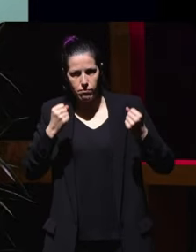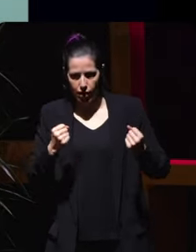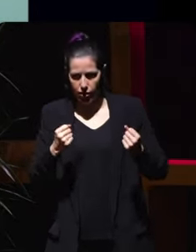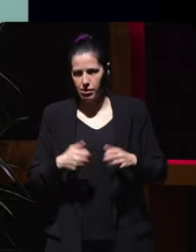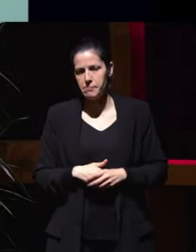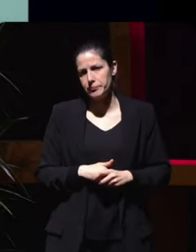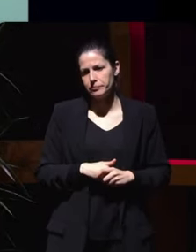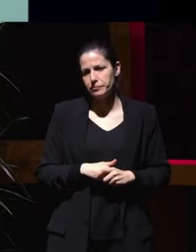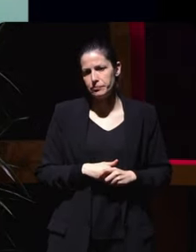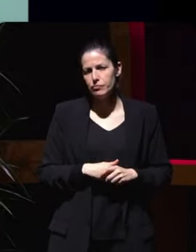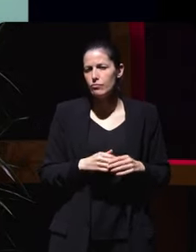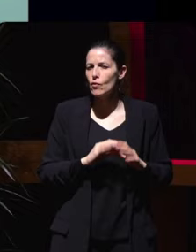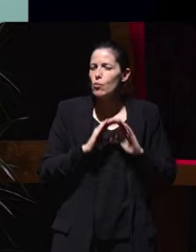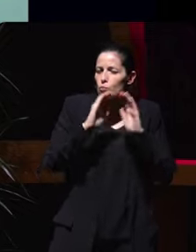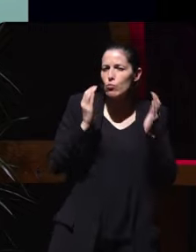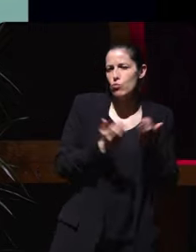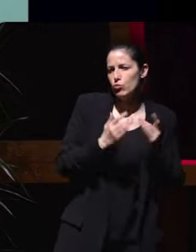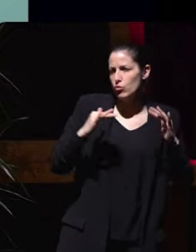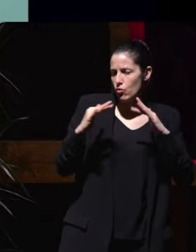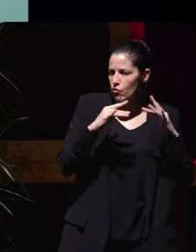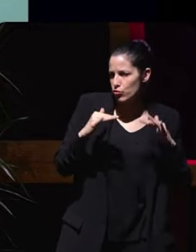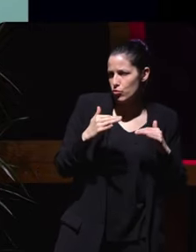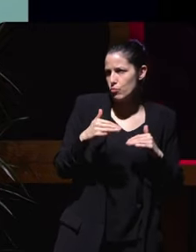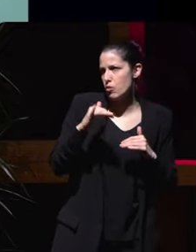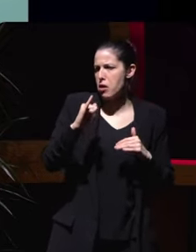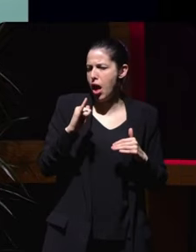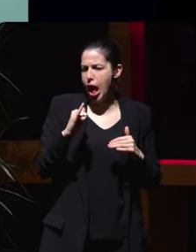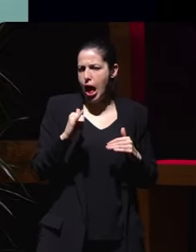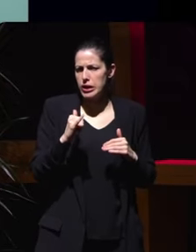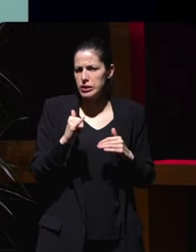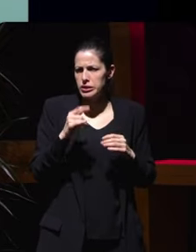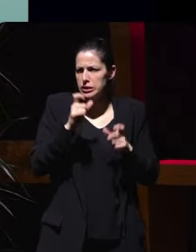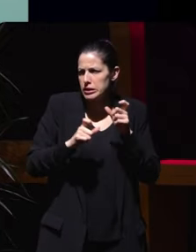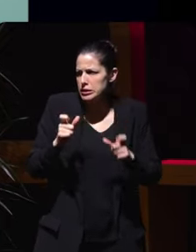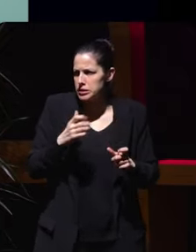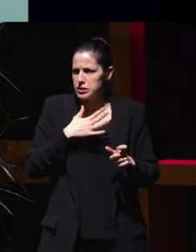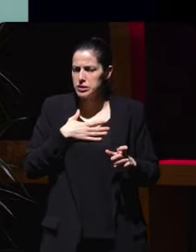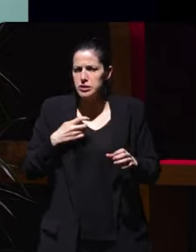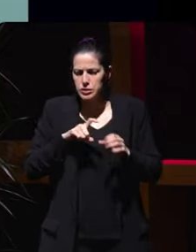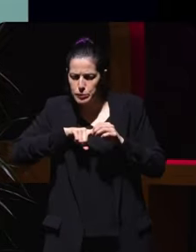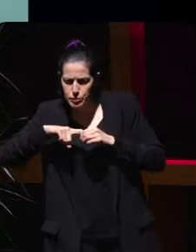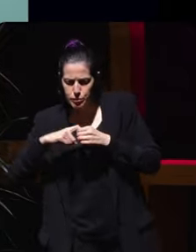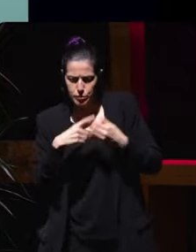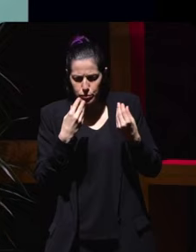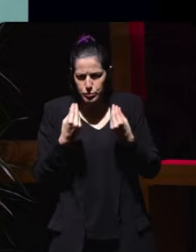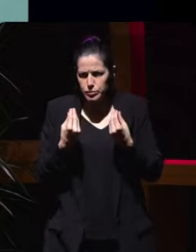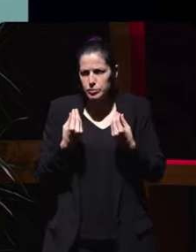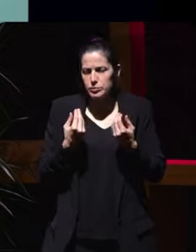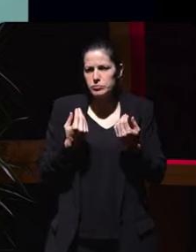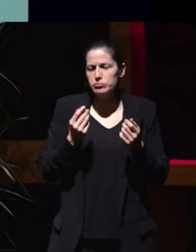que en el mundo del fútbol hay un apelotonamiento de gente por querer estar, pues dedicaos a otra cosa, dedicaos a otras